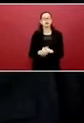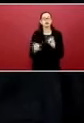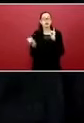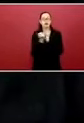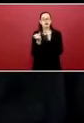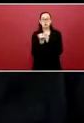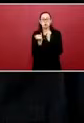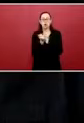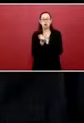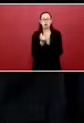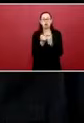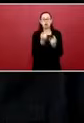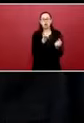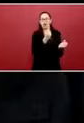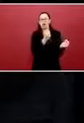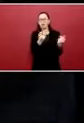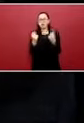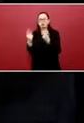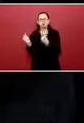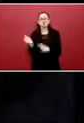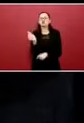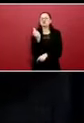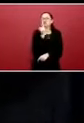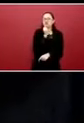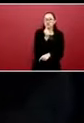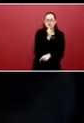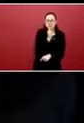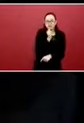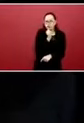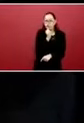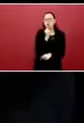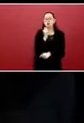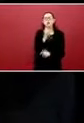hayan sido censados, quienes no sean tomados en cuenta,